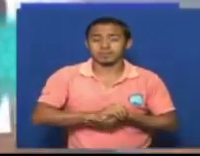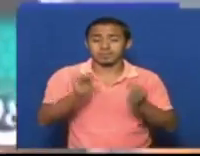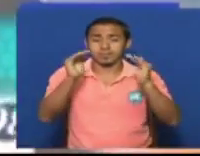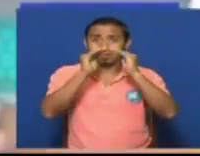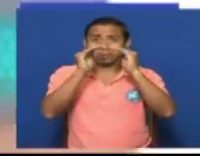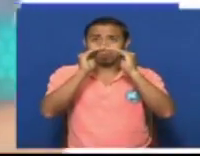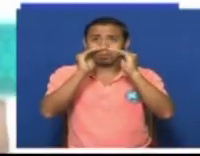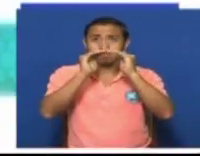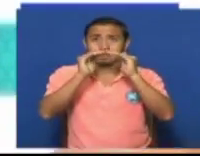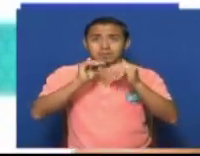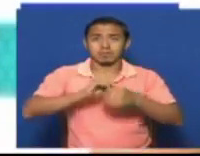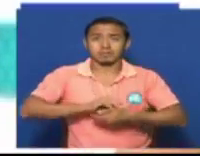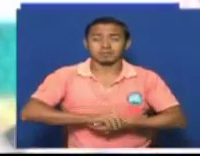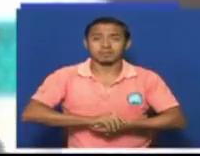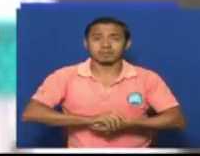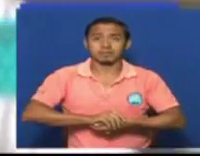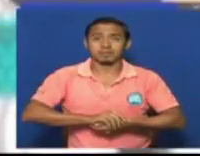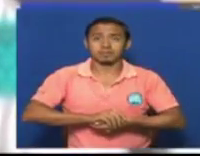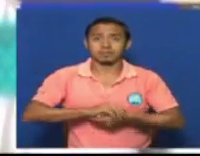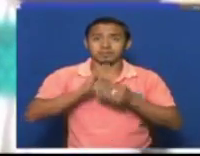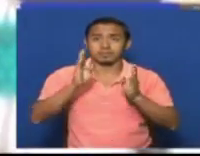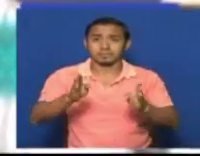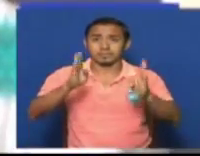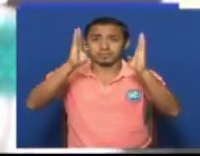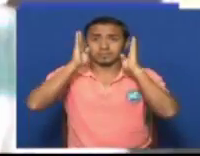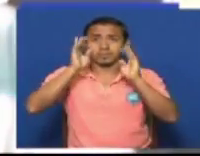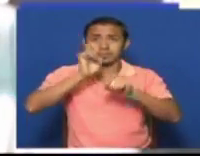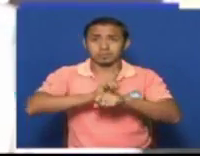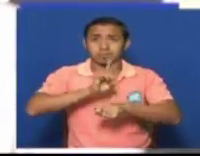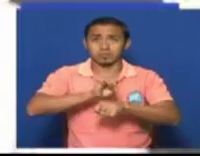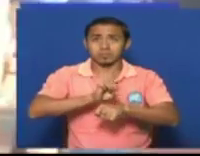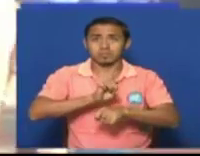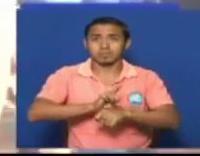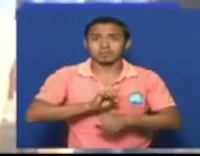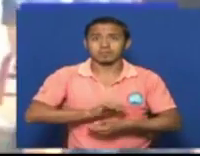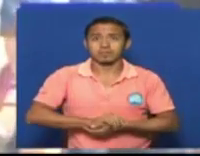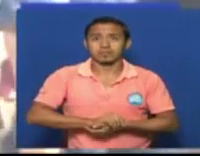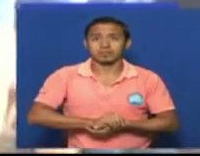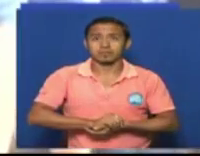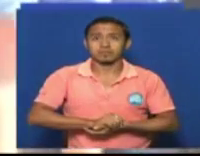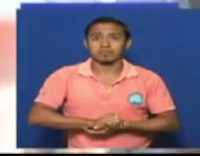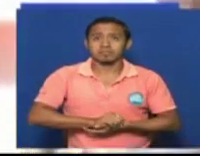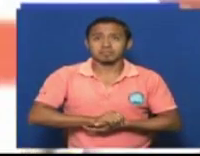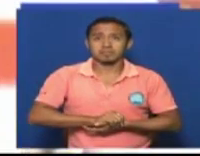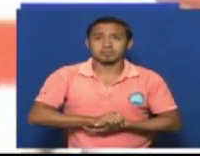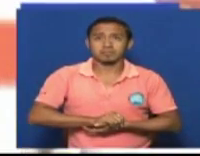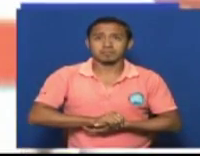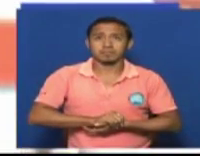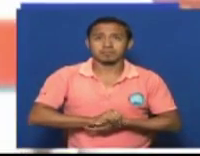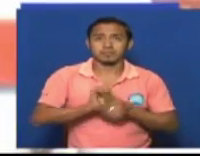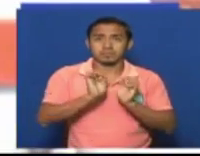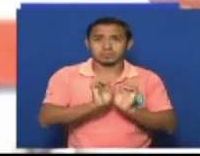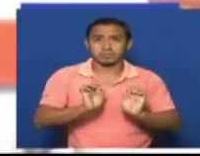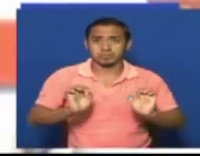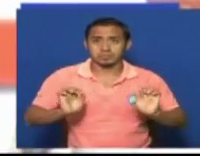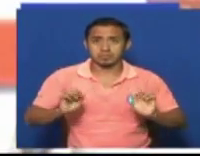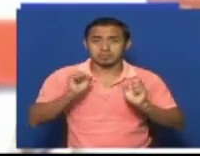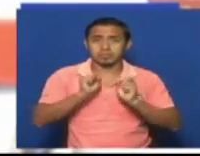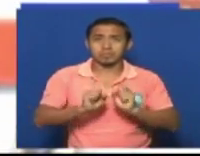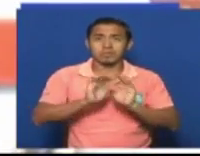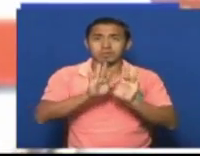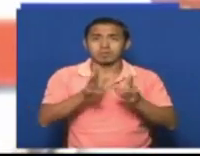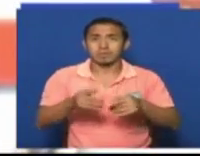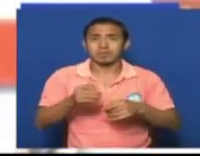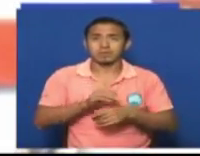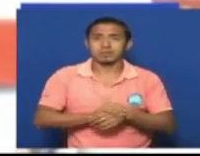vivienda atención médica adecuada los niños y las niñas tenemos derecho a la